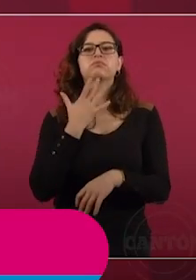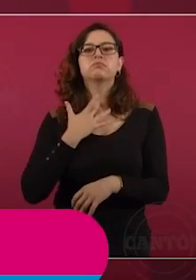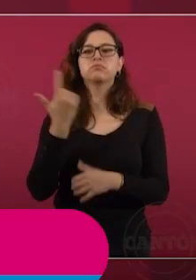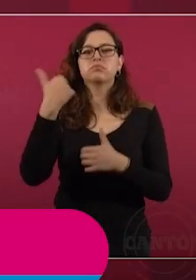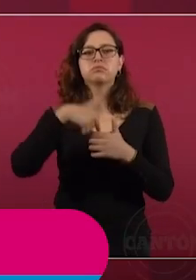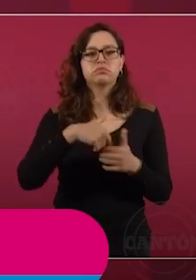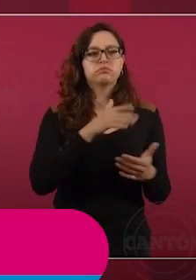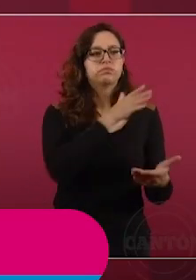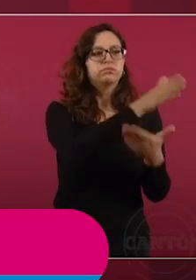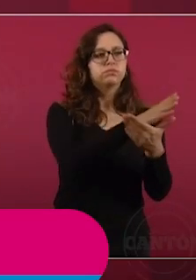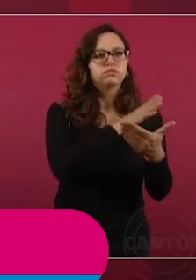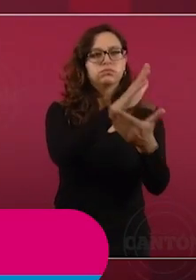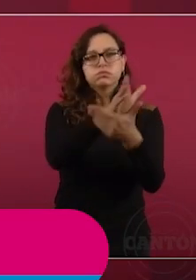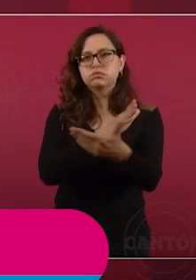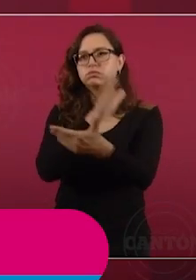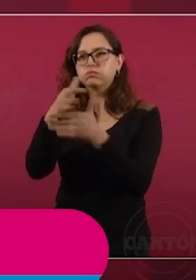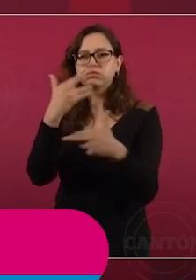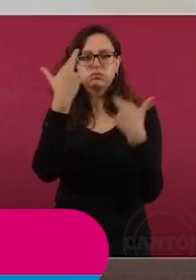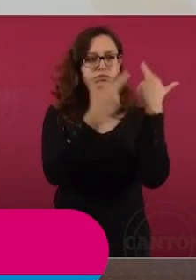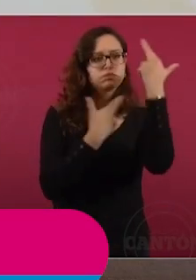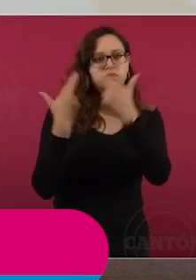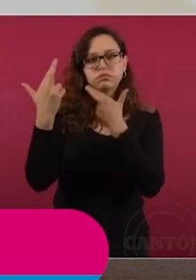buenas noticias